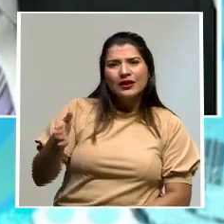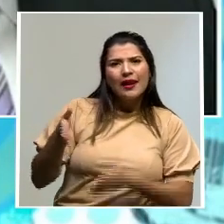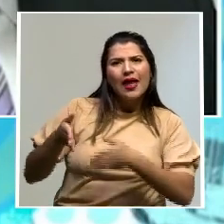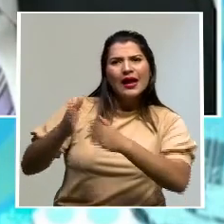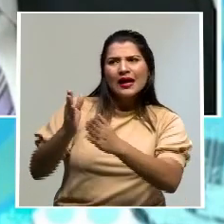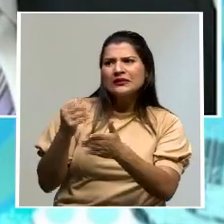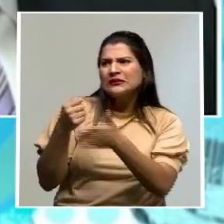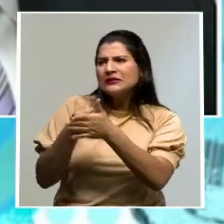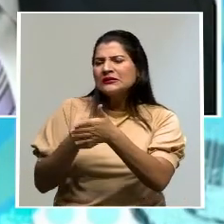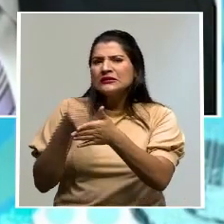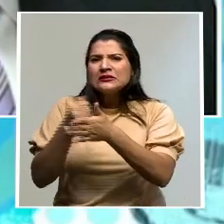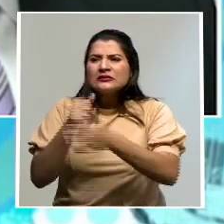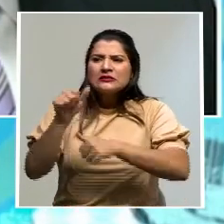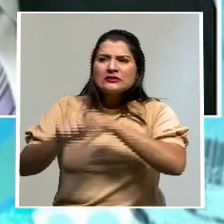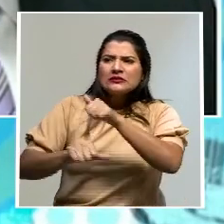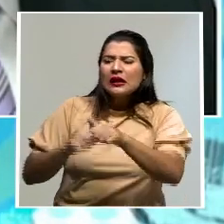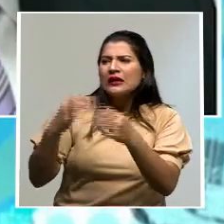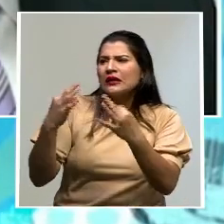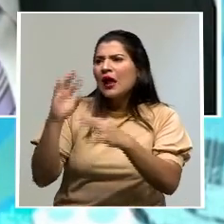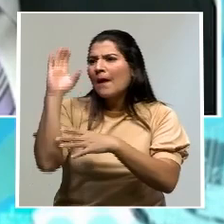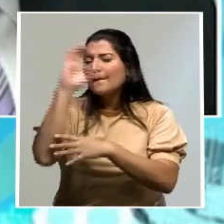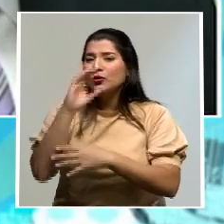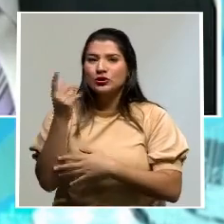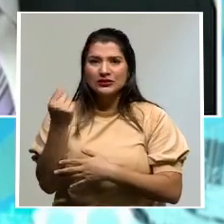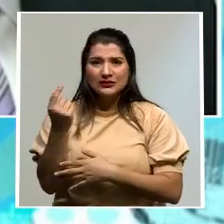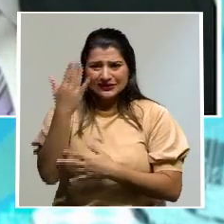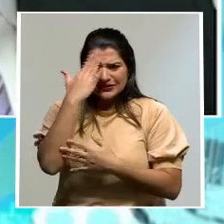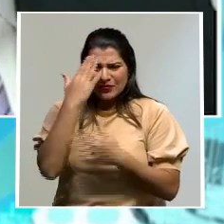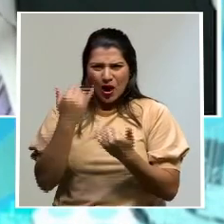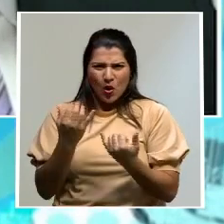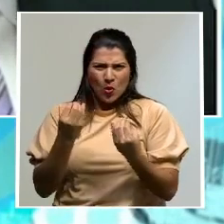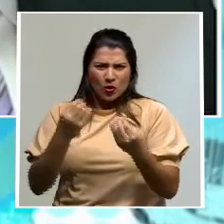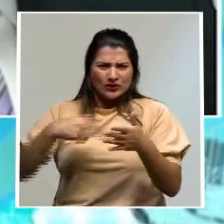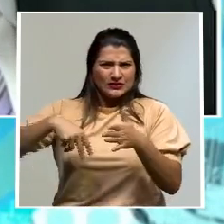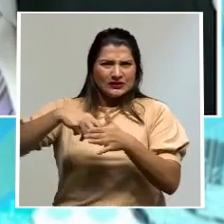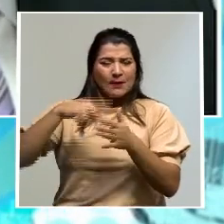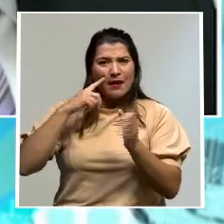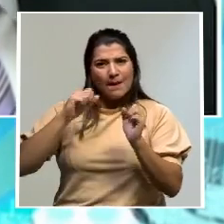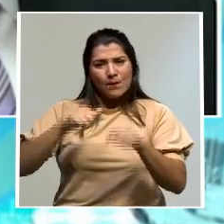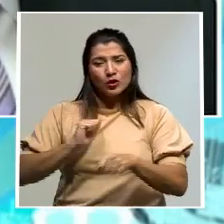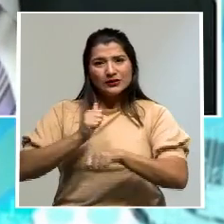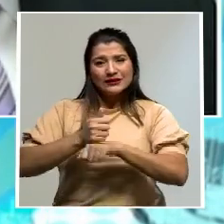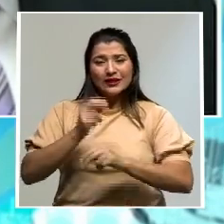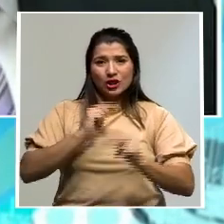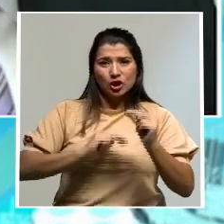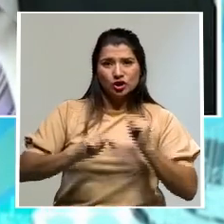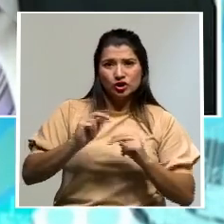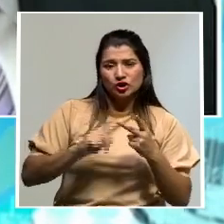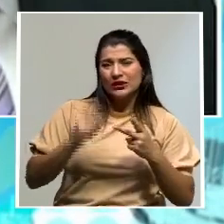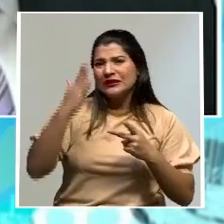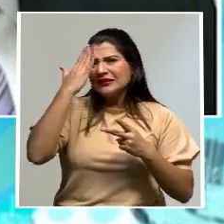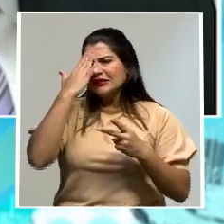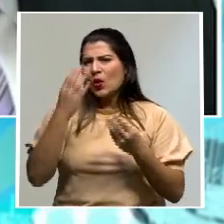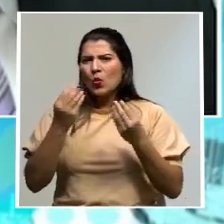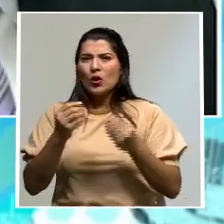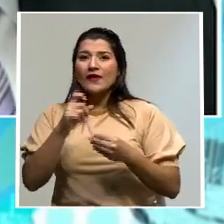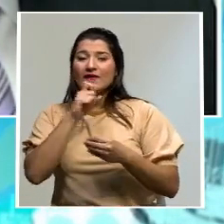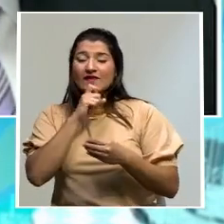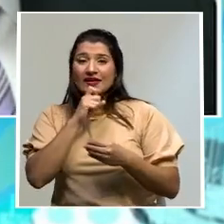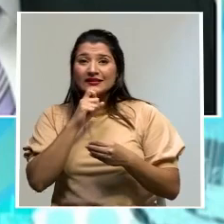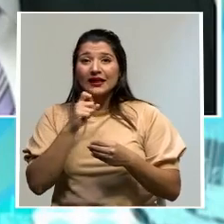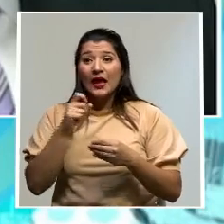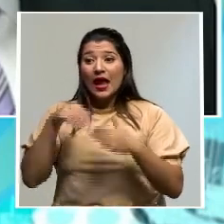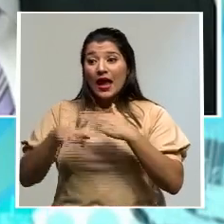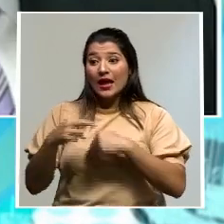forcearla, a buscar los ingresos, que sabemos las dificultades que hay para establecer un negocio, que sabemos también las dificultades que se pasan en